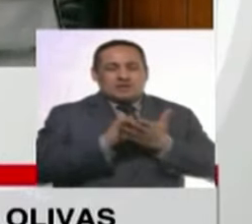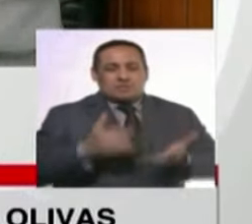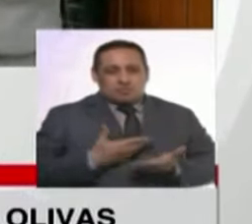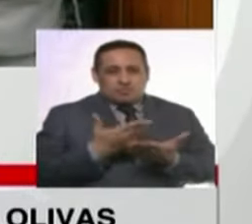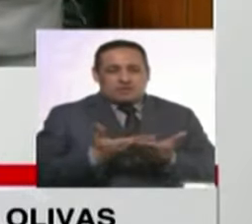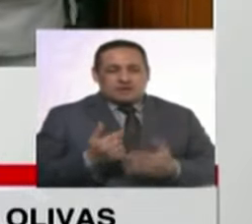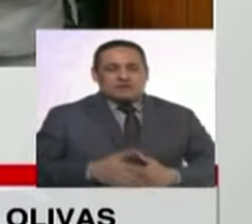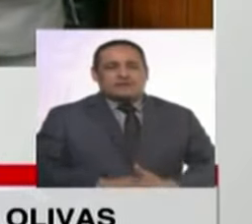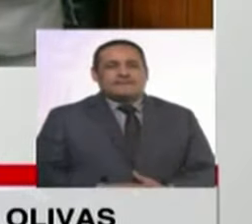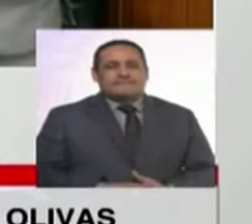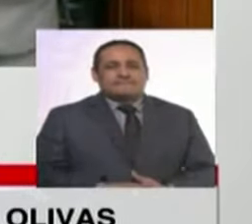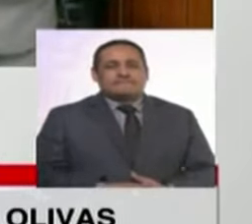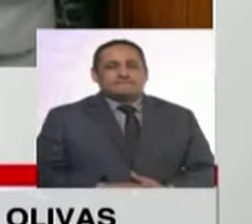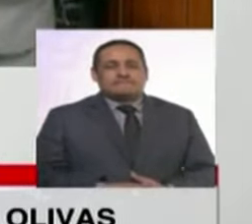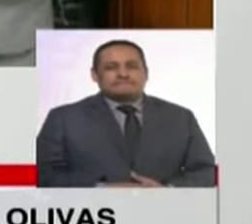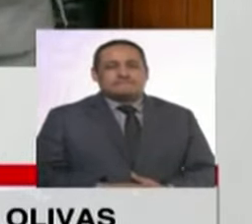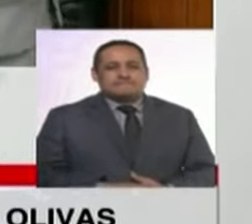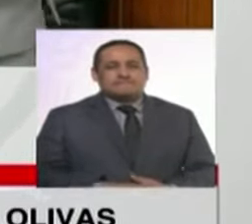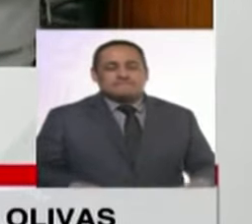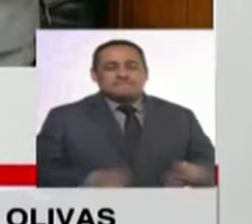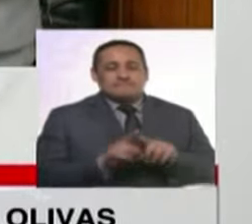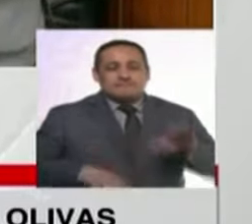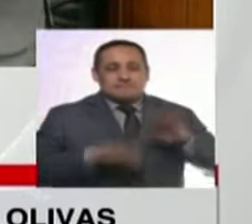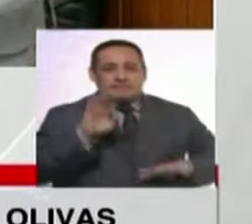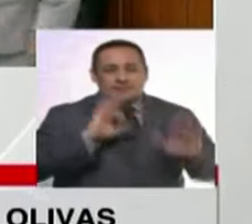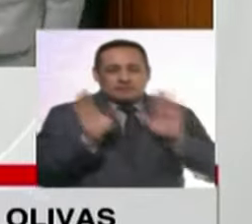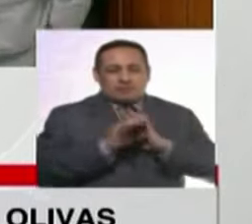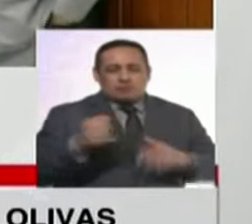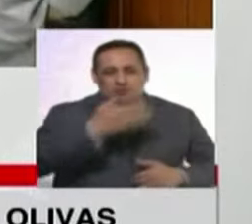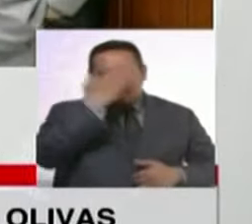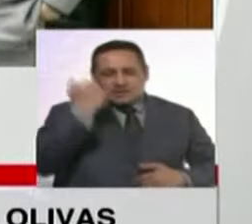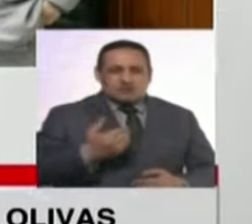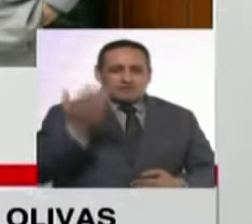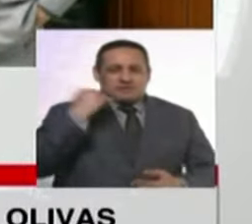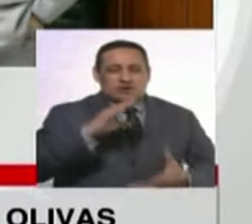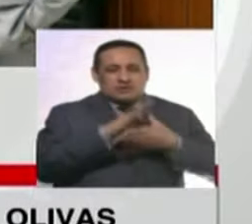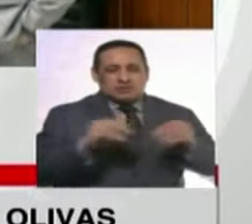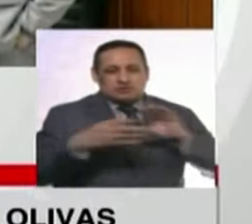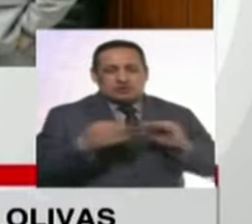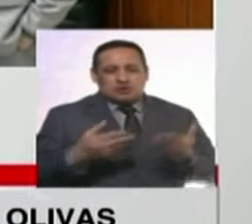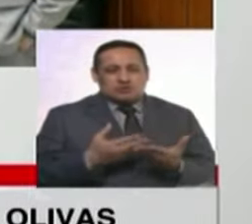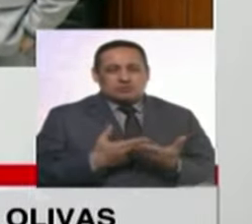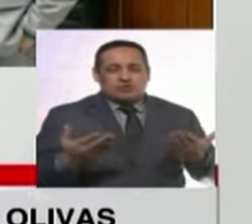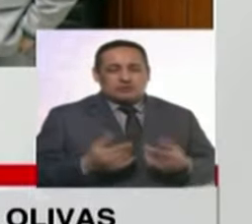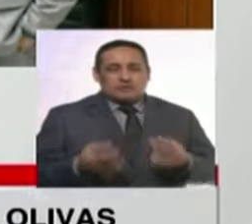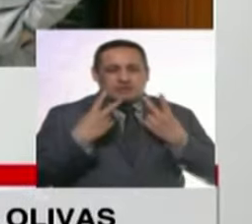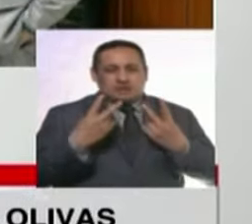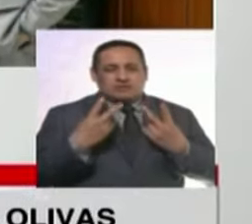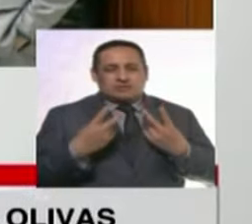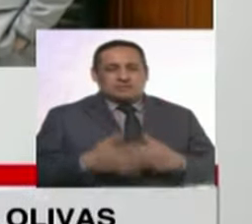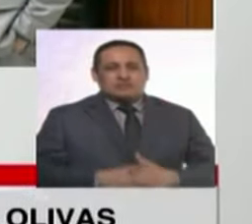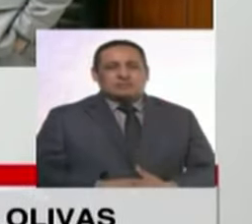comprobar a veces olvidando su pasado histórico de dónde vienen